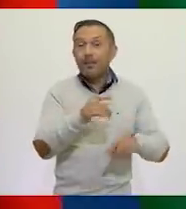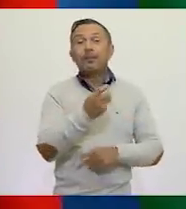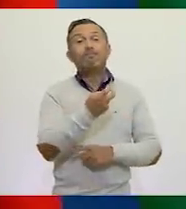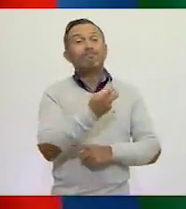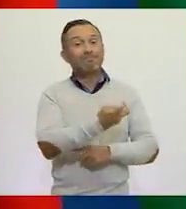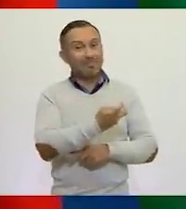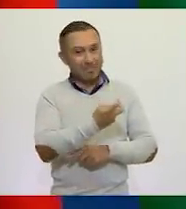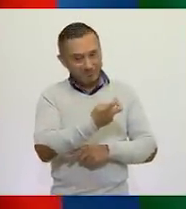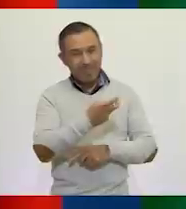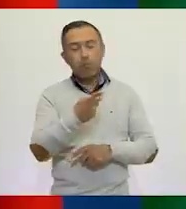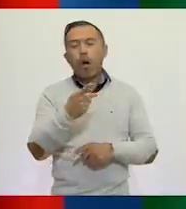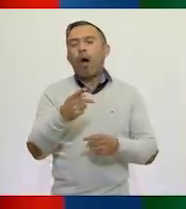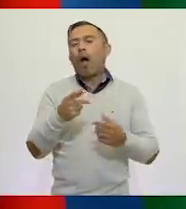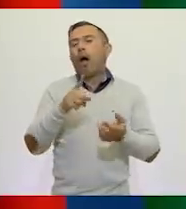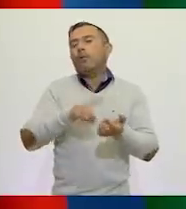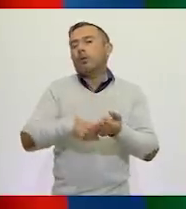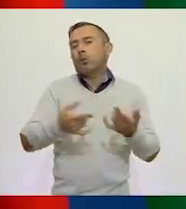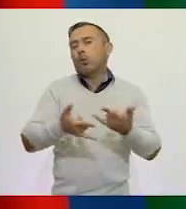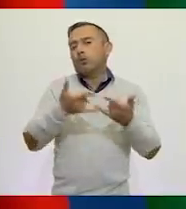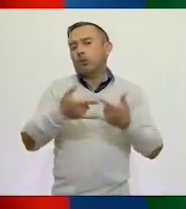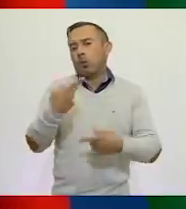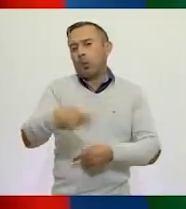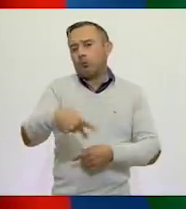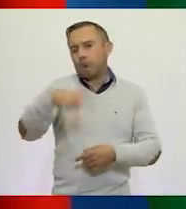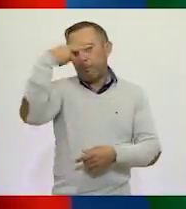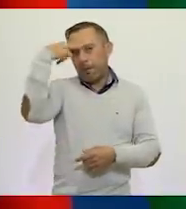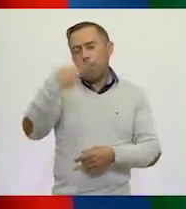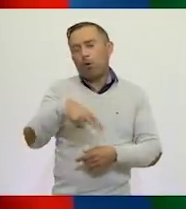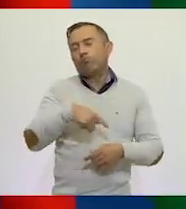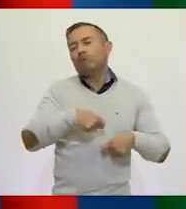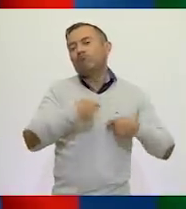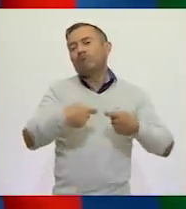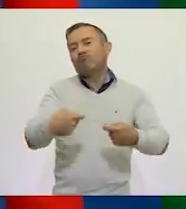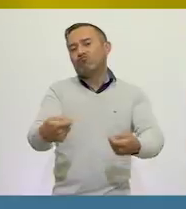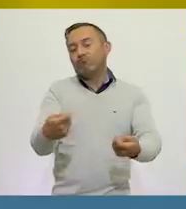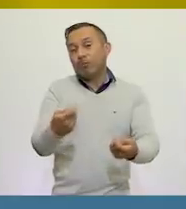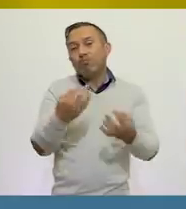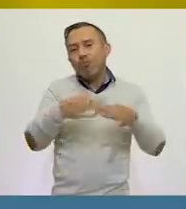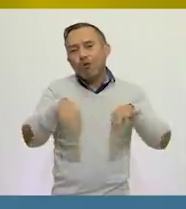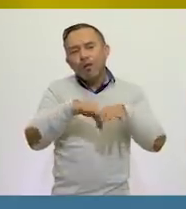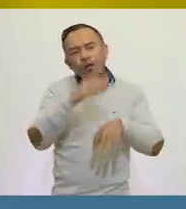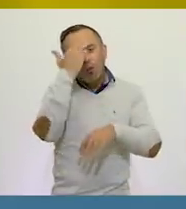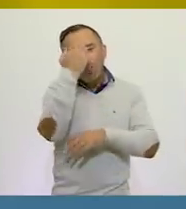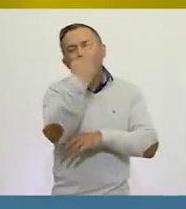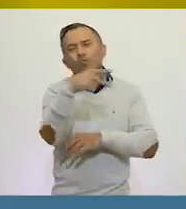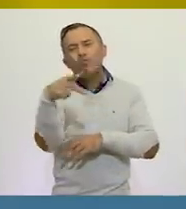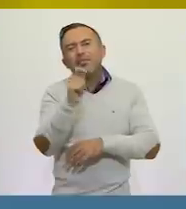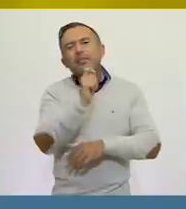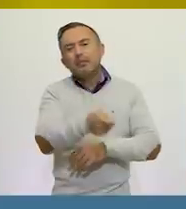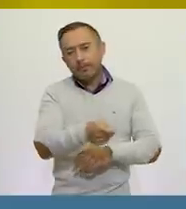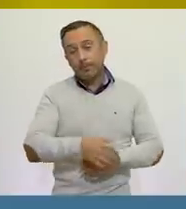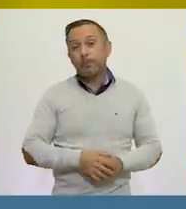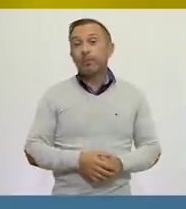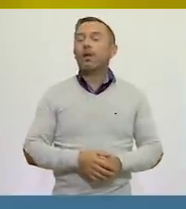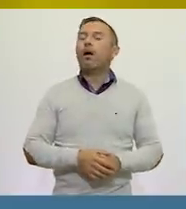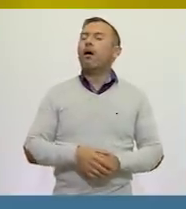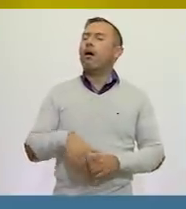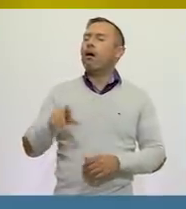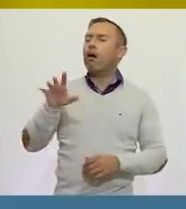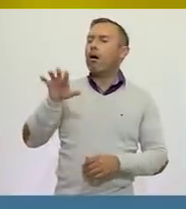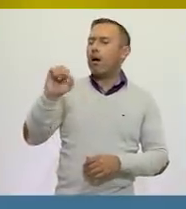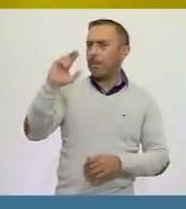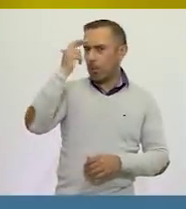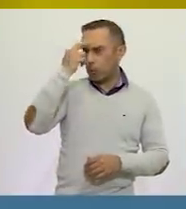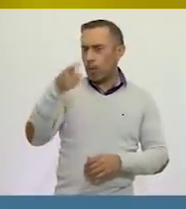parte de nuestra historia cultural como país y es muy importante conocerlas. Si mal no recuerdo, los mexicas fue la